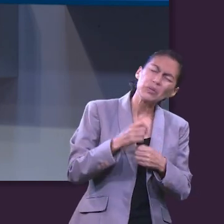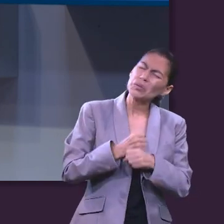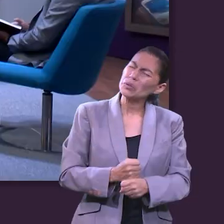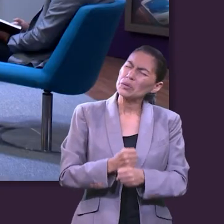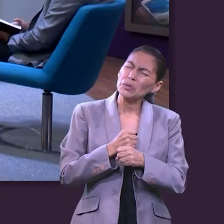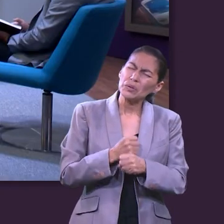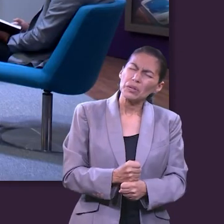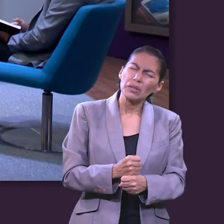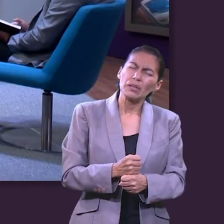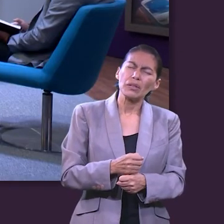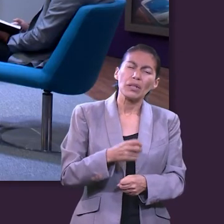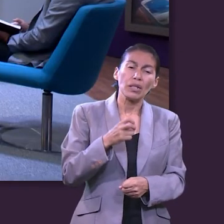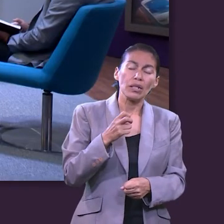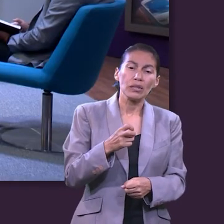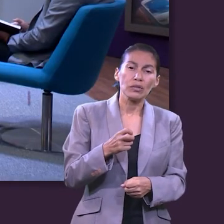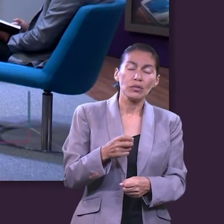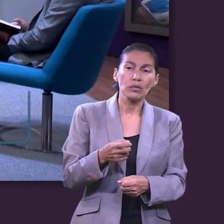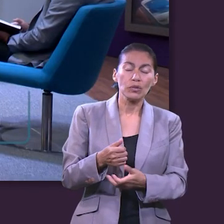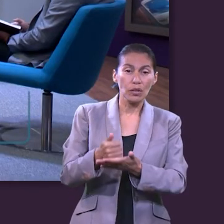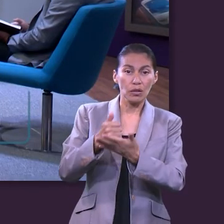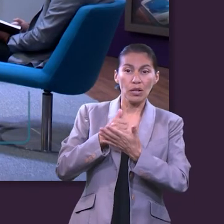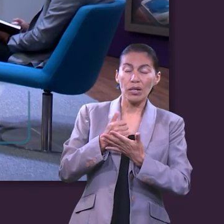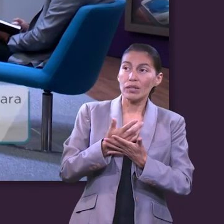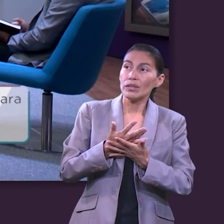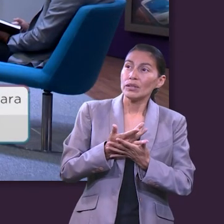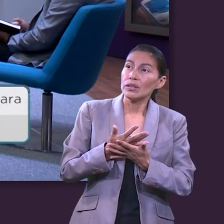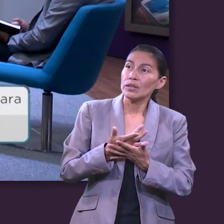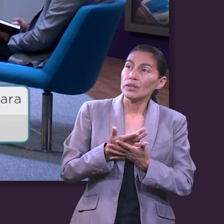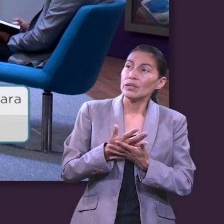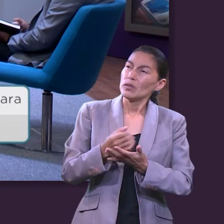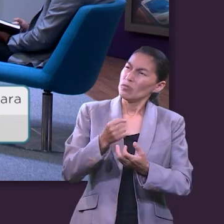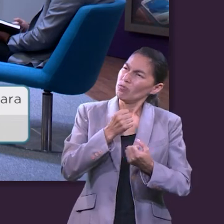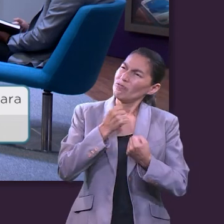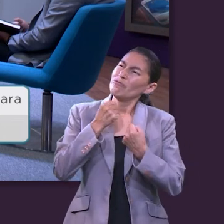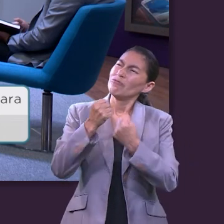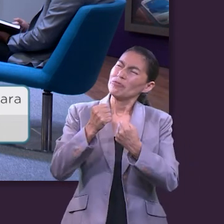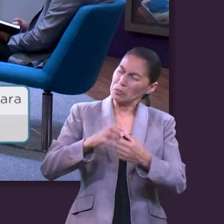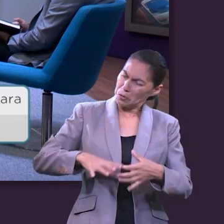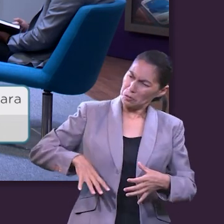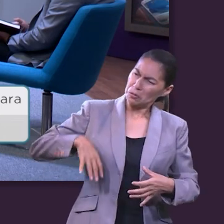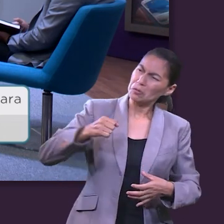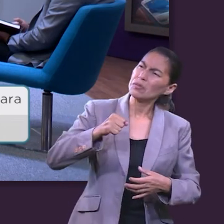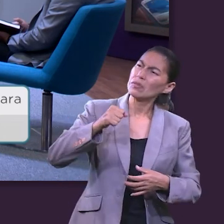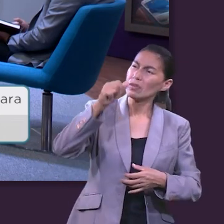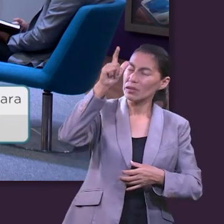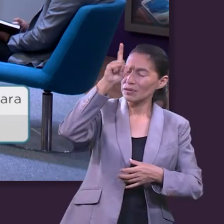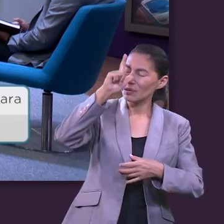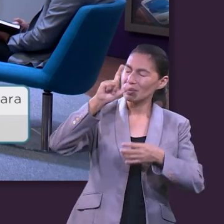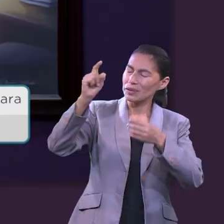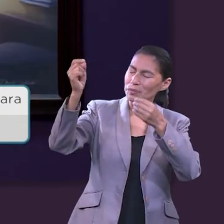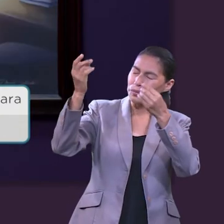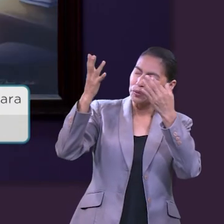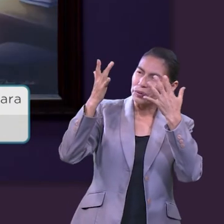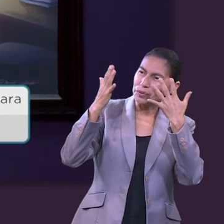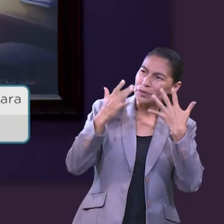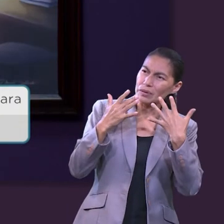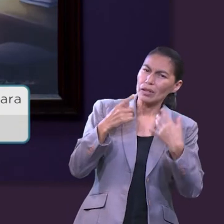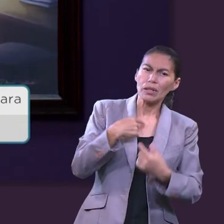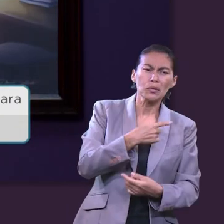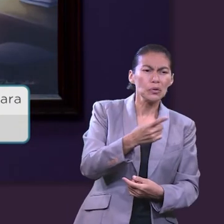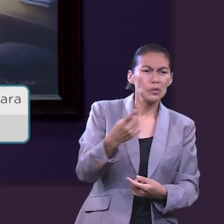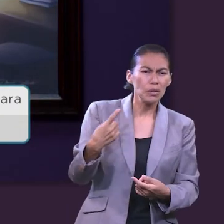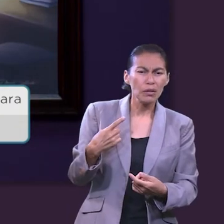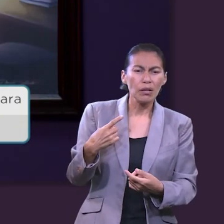crisoles nos termina de dar la esperanza definitiva, la motivación y la fuerza espiritual que necesitamos para seguir adelante